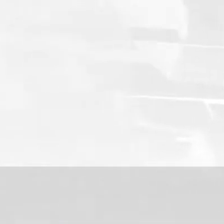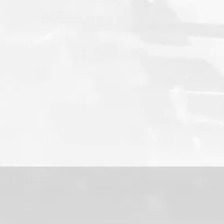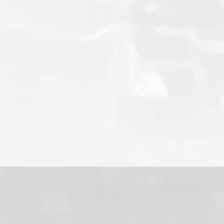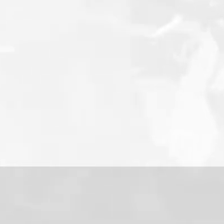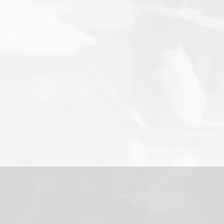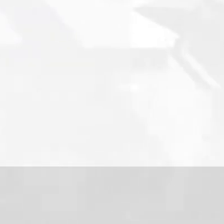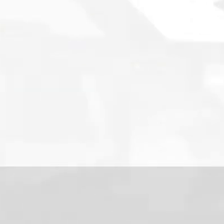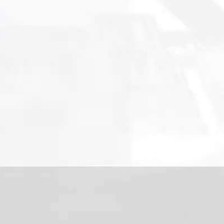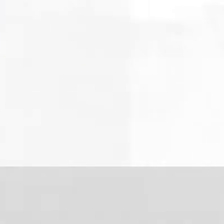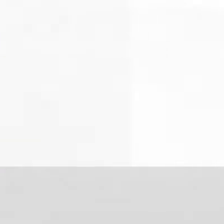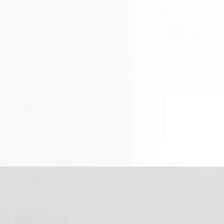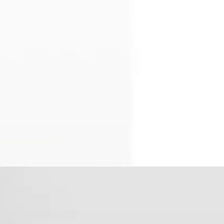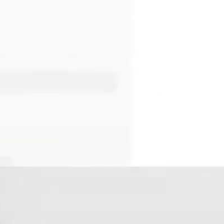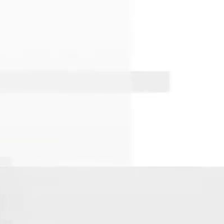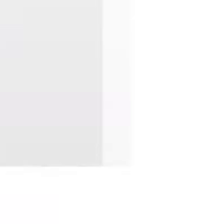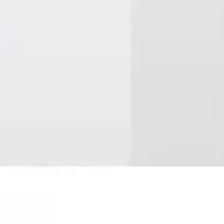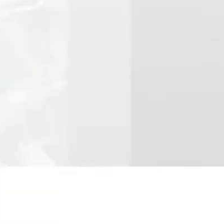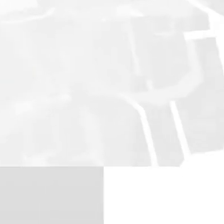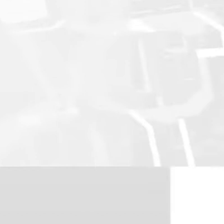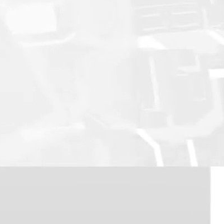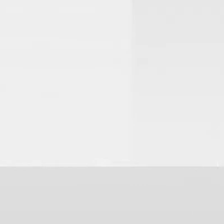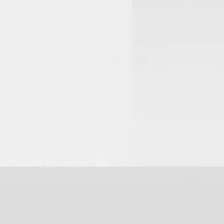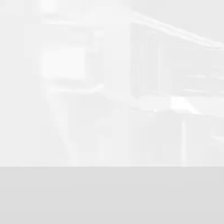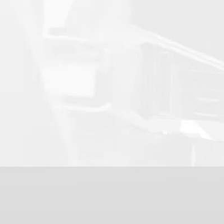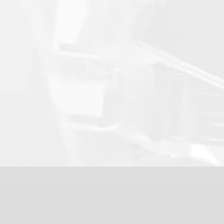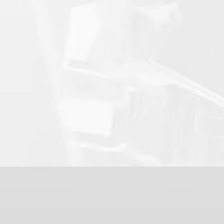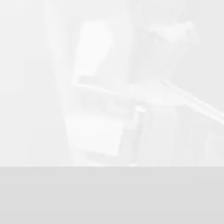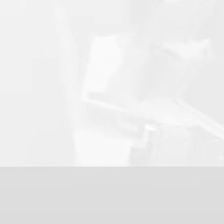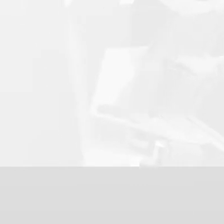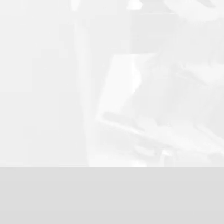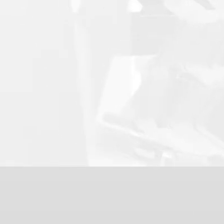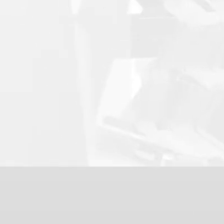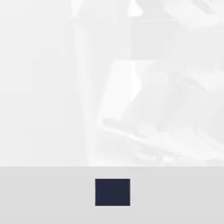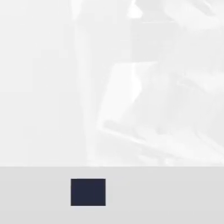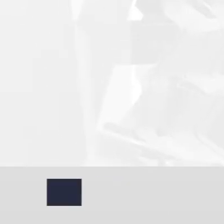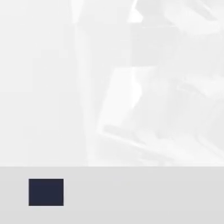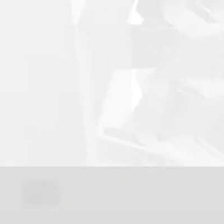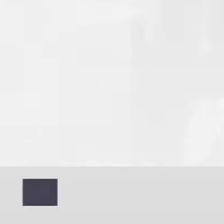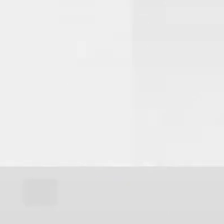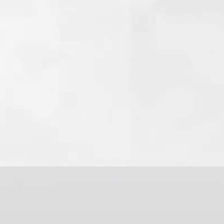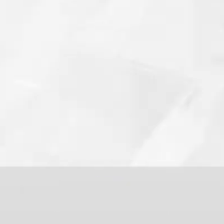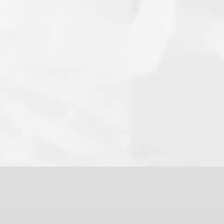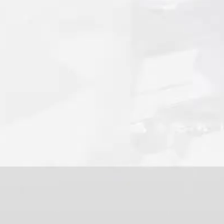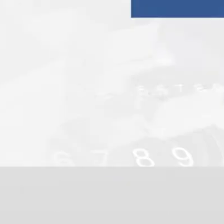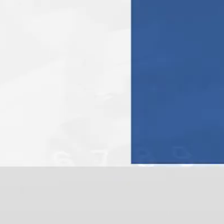procesadas, 487 muestras pendientes de resultado, 1.842 casos negativos